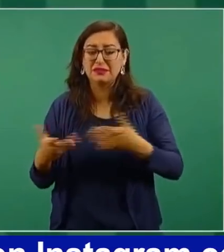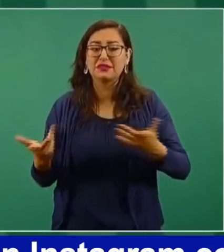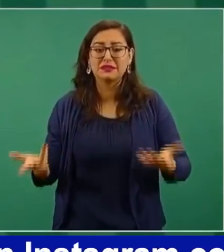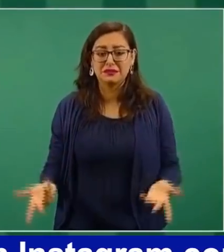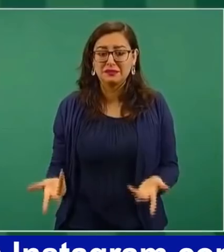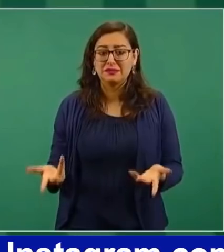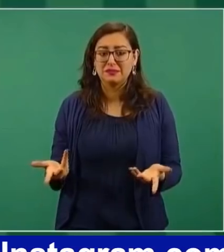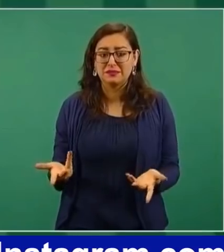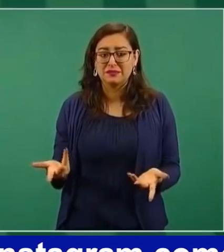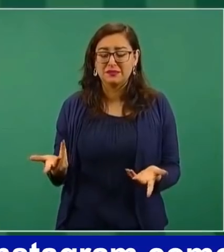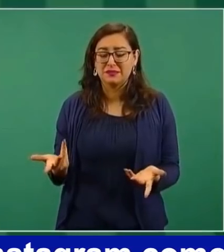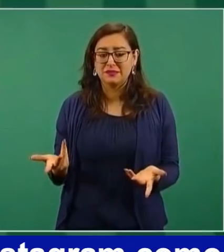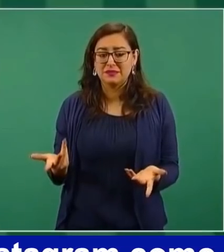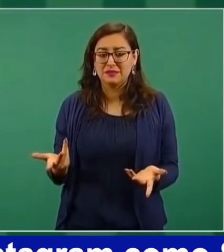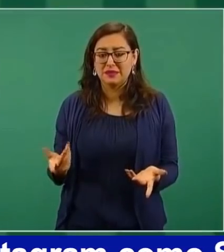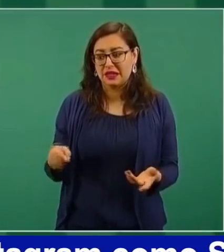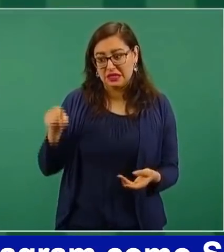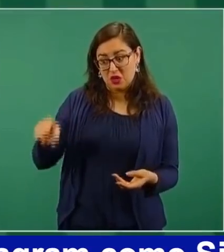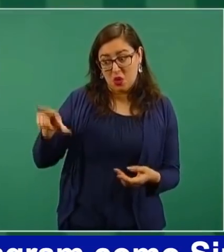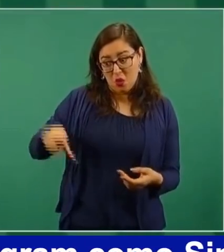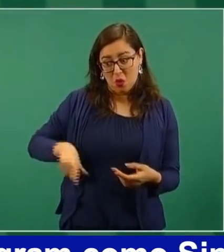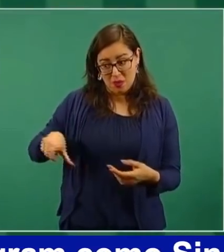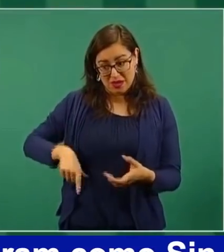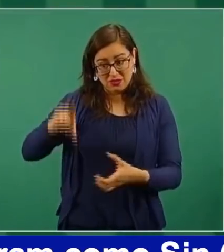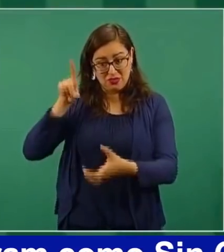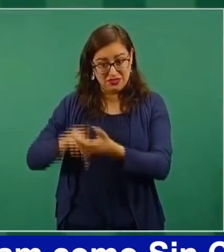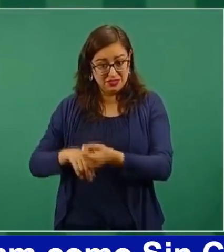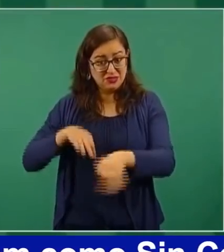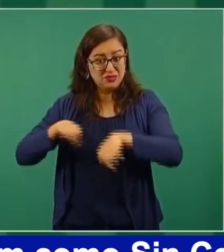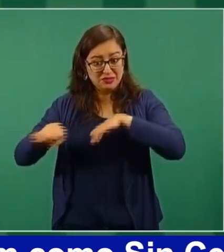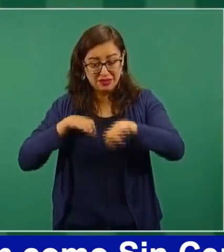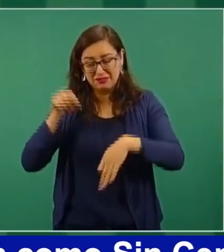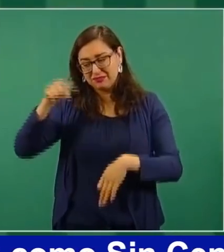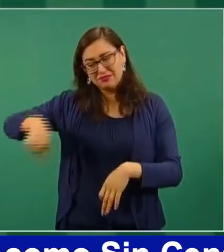concreto de los trabajadores al servicio del Estado.